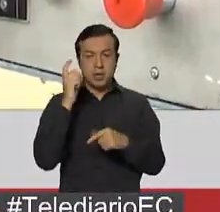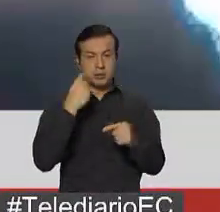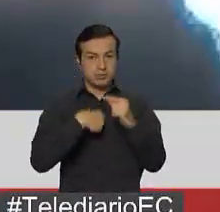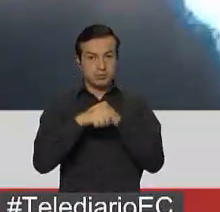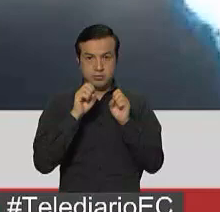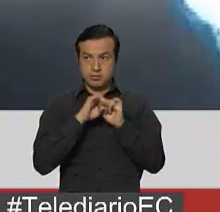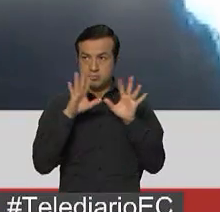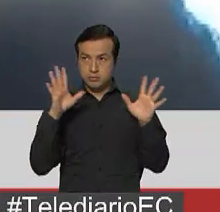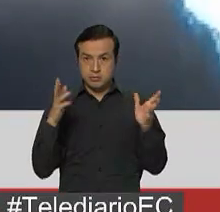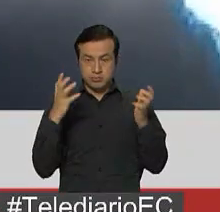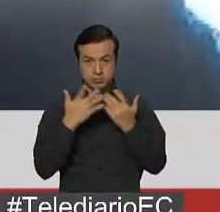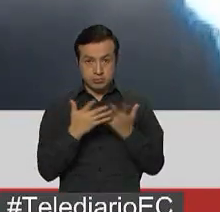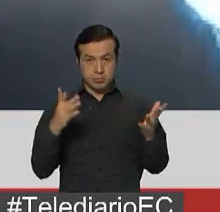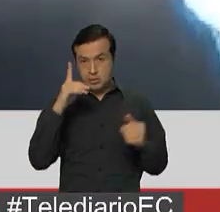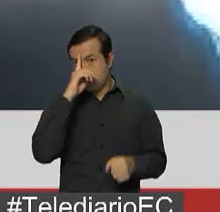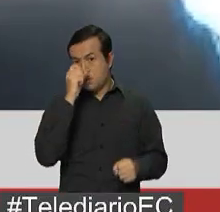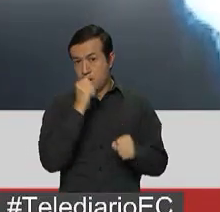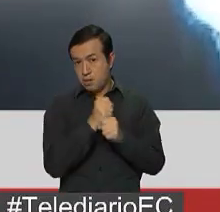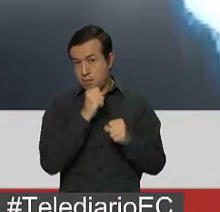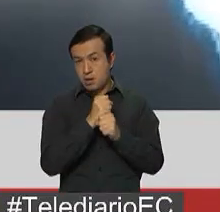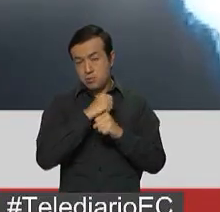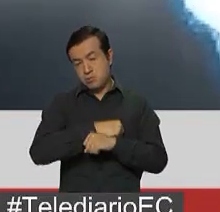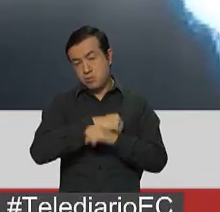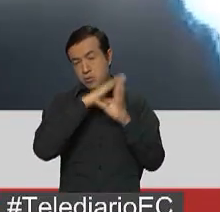tratar de trabajar